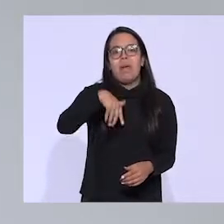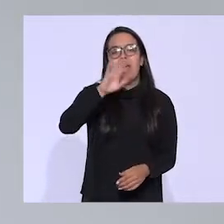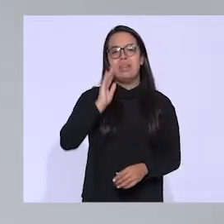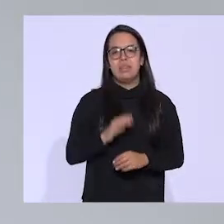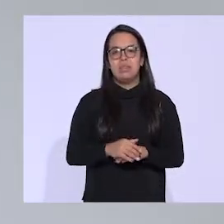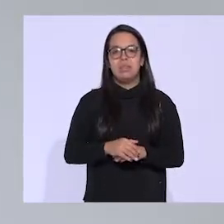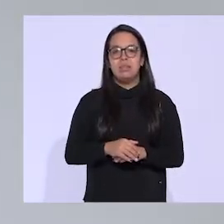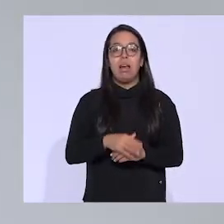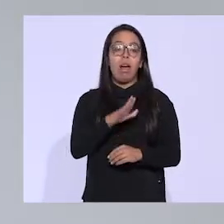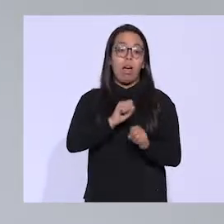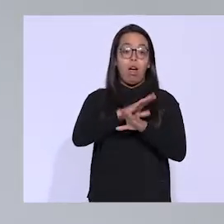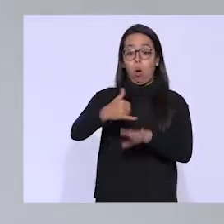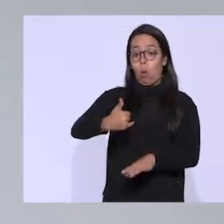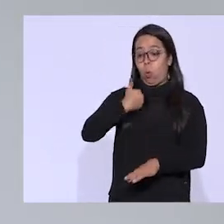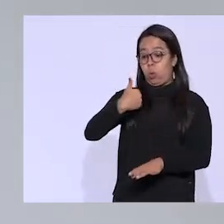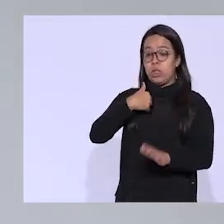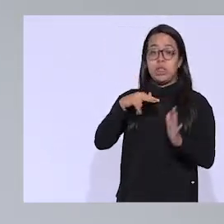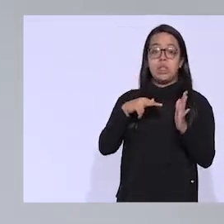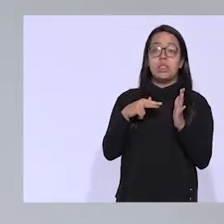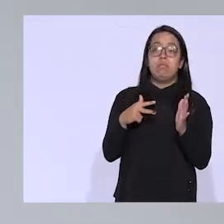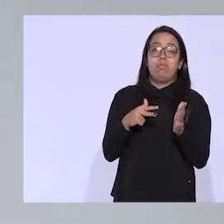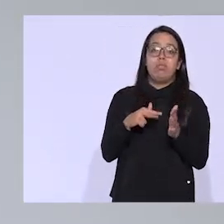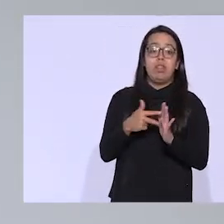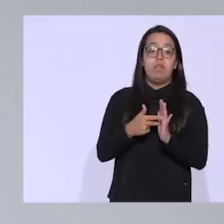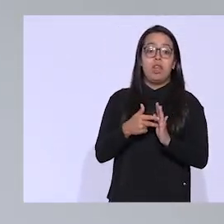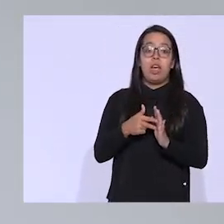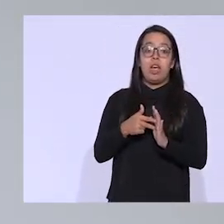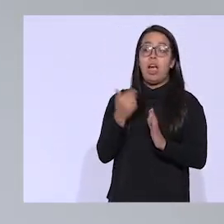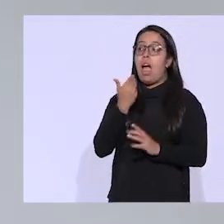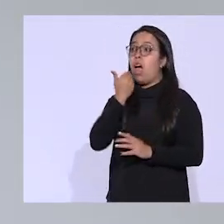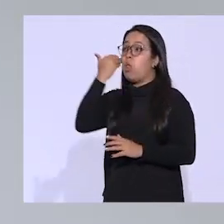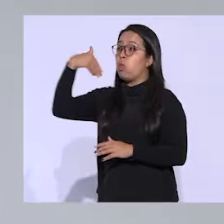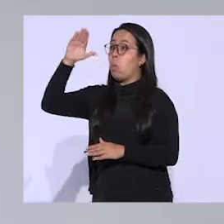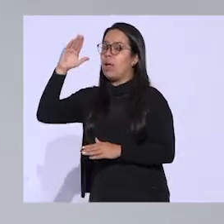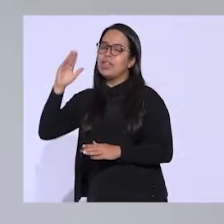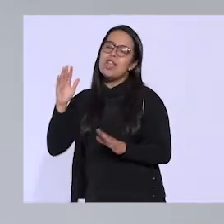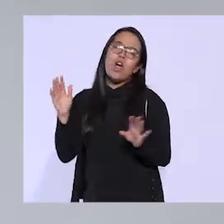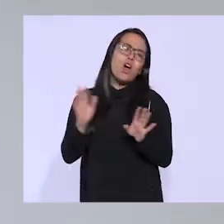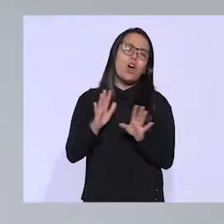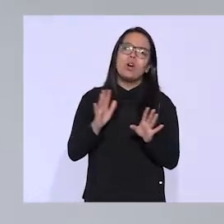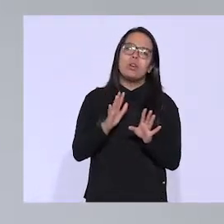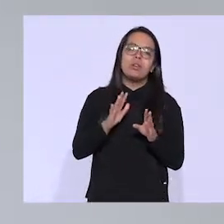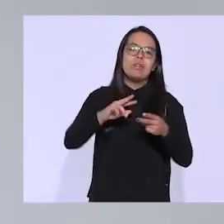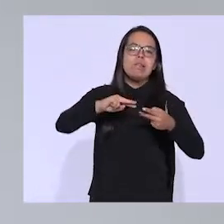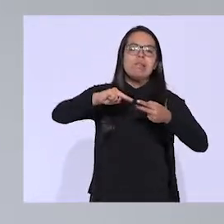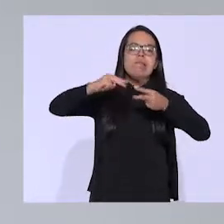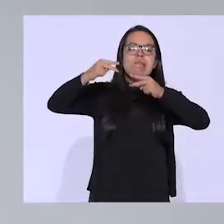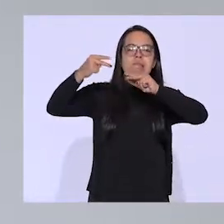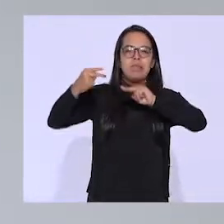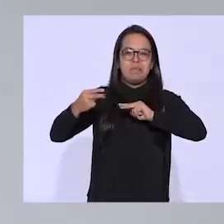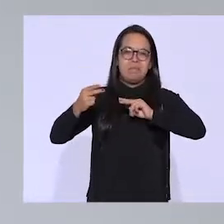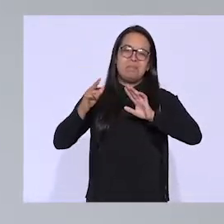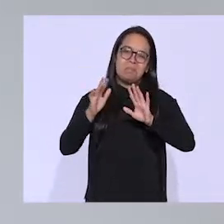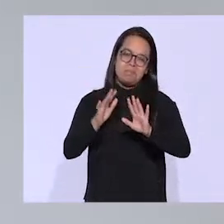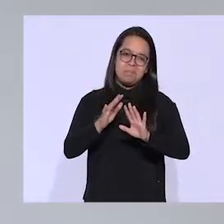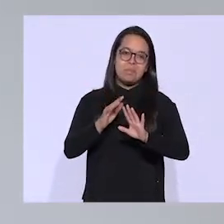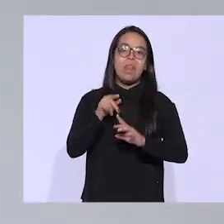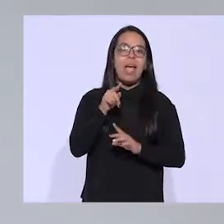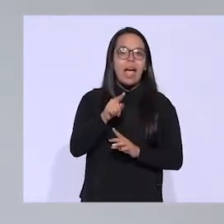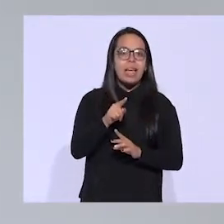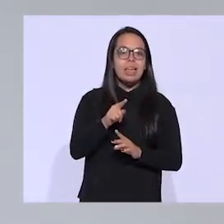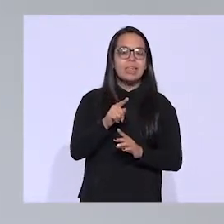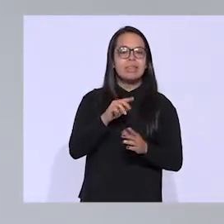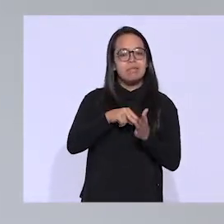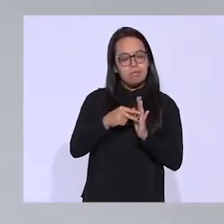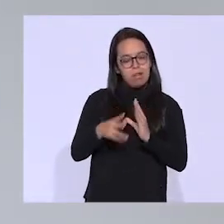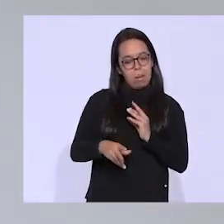el ser más joven no quiere decir que los alumnos tengan peor rendimiento, sino que es al revés. Ahí viene el valor agregado, eso es otra